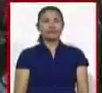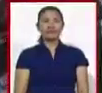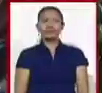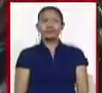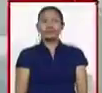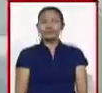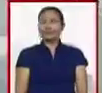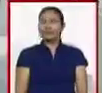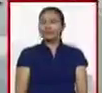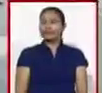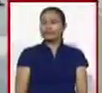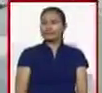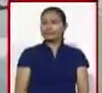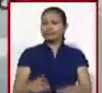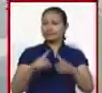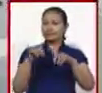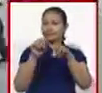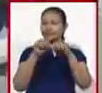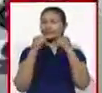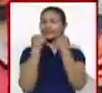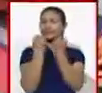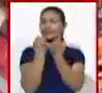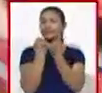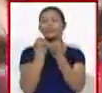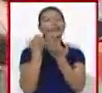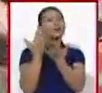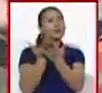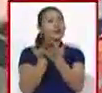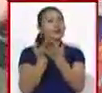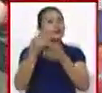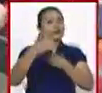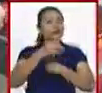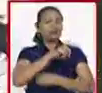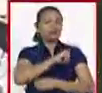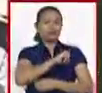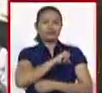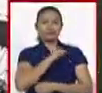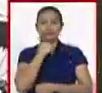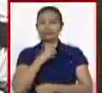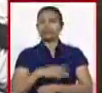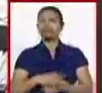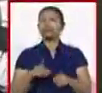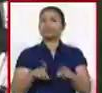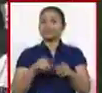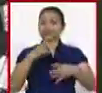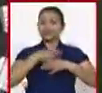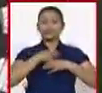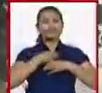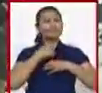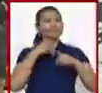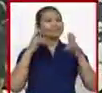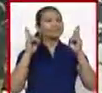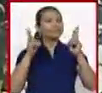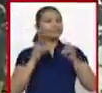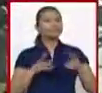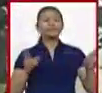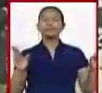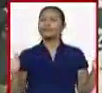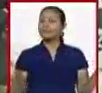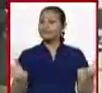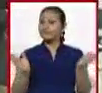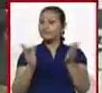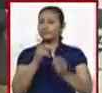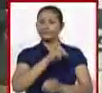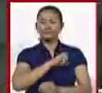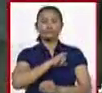La capital cruceña, las diferentes asociaciones de mototaxistas llegaron hasta el comando departamental de la policía. Son de protesta. Rápidamente se activaron a